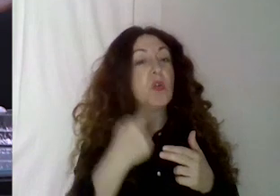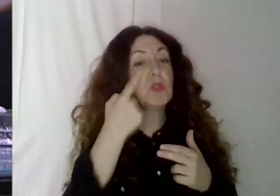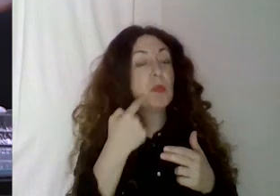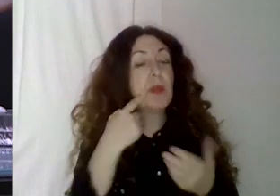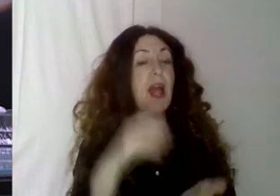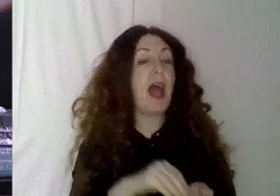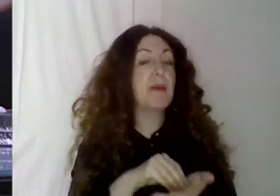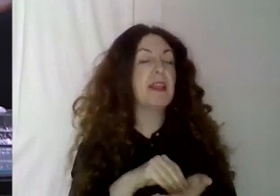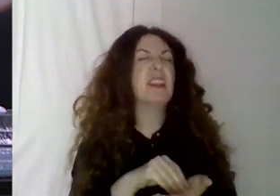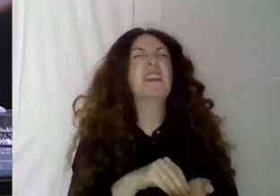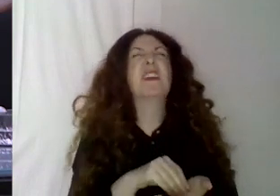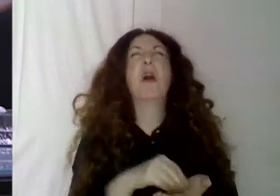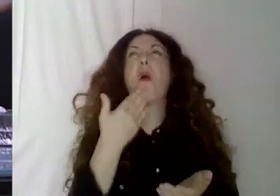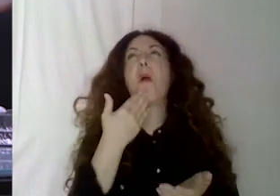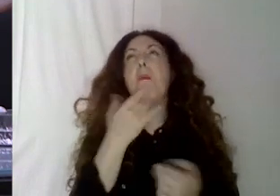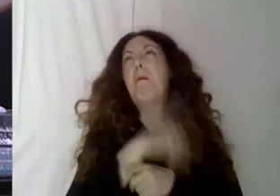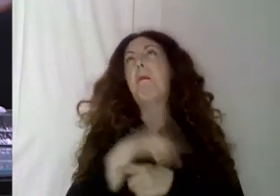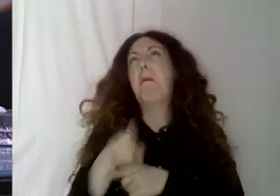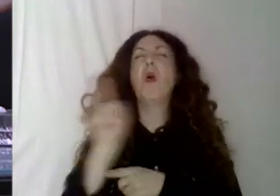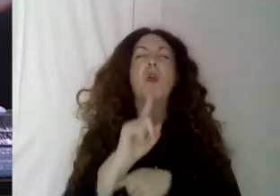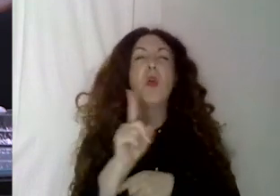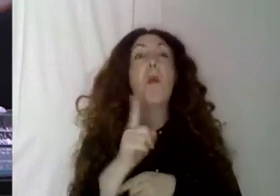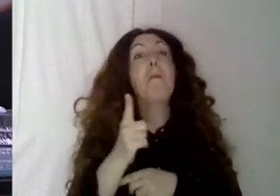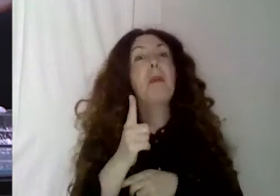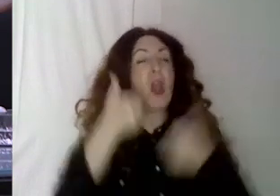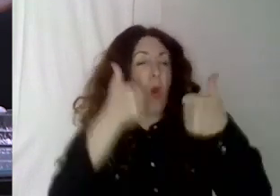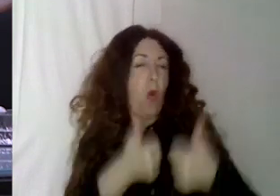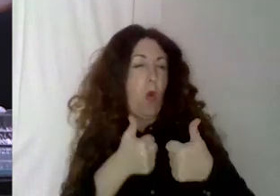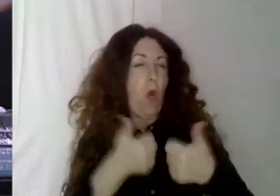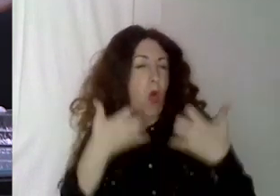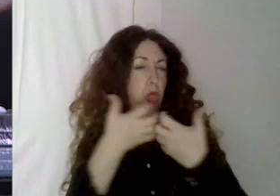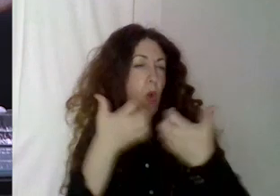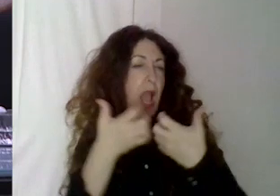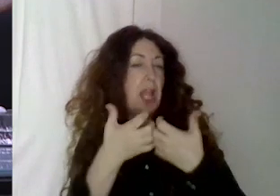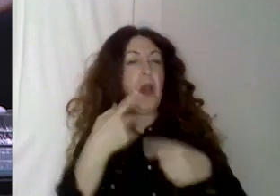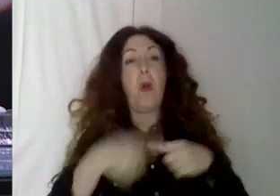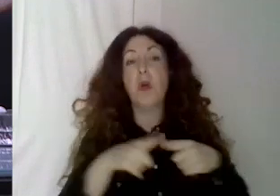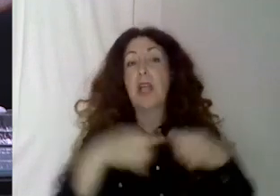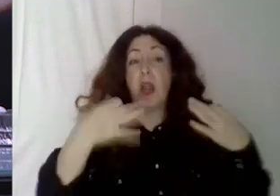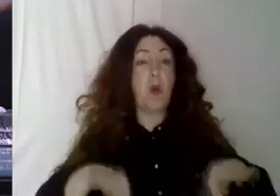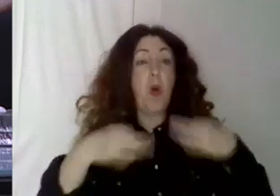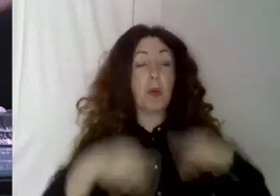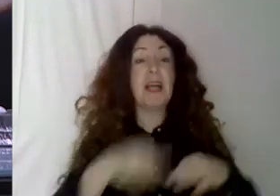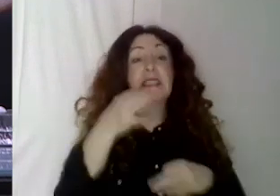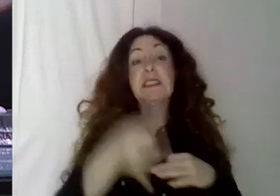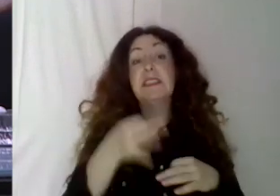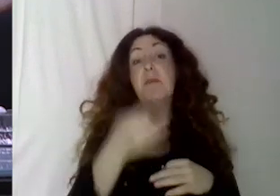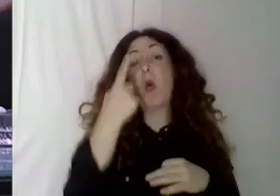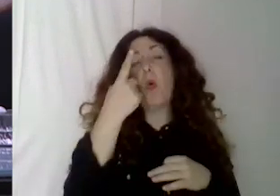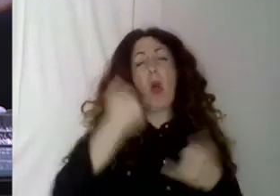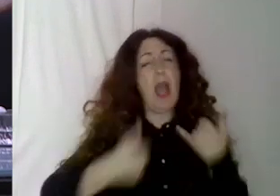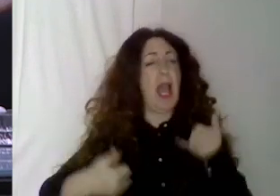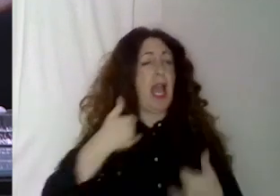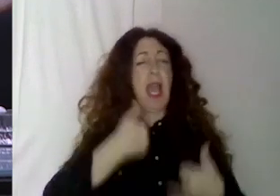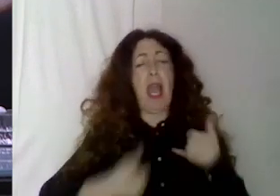que Caravaggio era un hombre de reyertas, pero sobre todo es fantástico para esa biografía canalla a la cual yo estaba hablando. ¿Que sea verdad o mentira